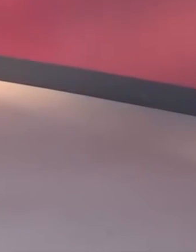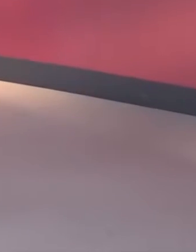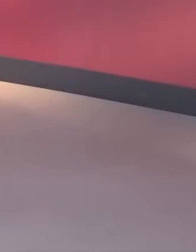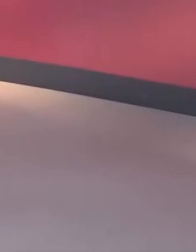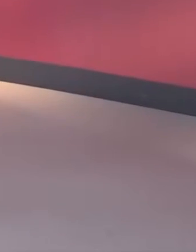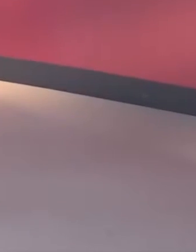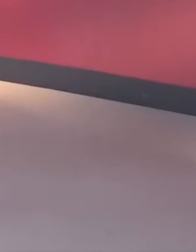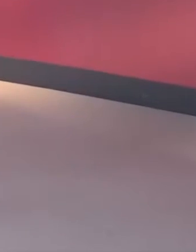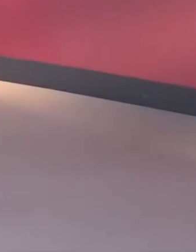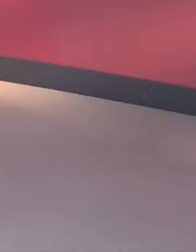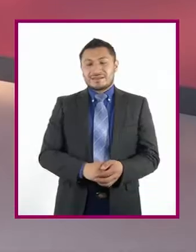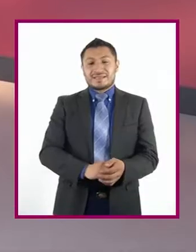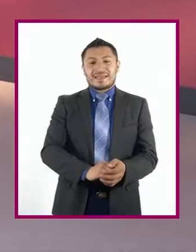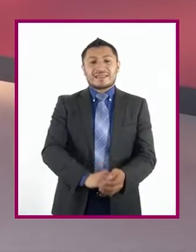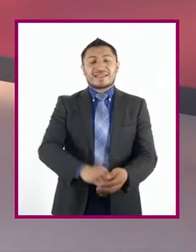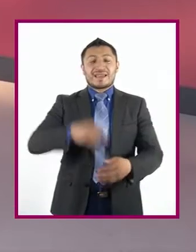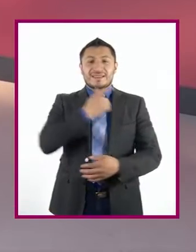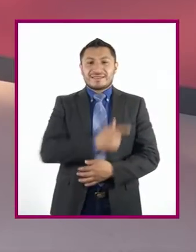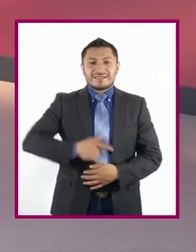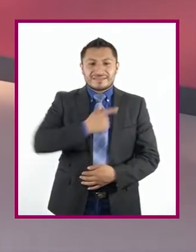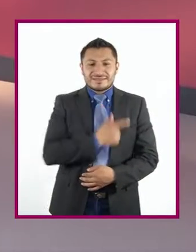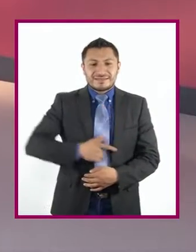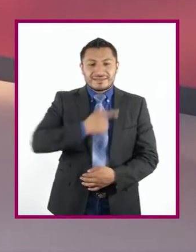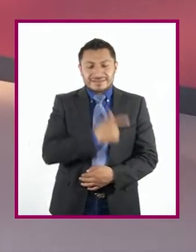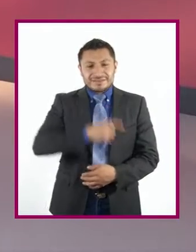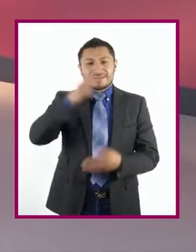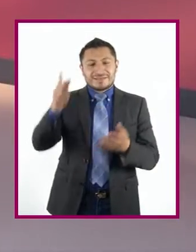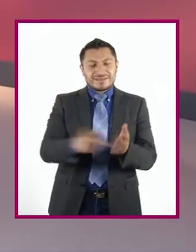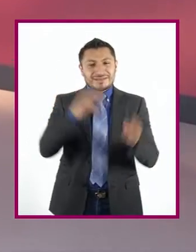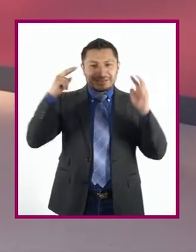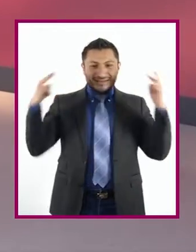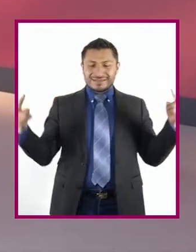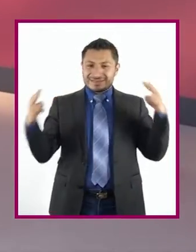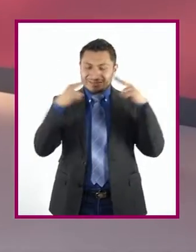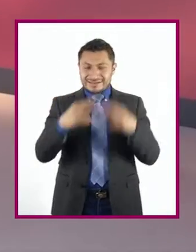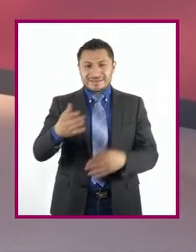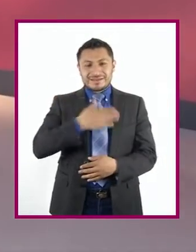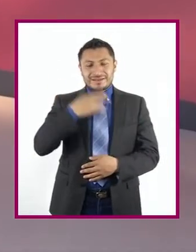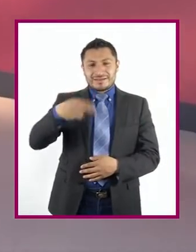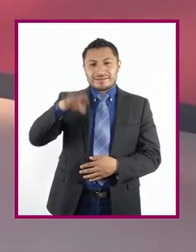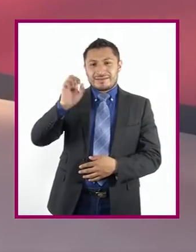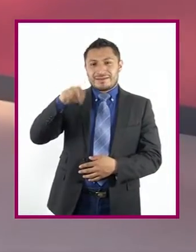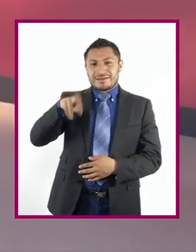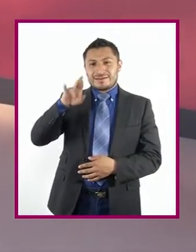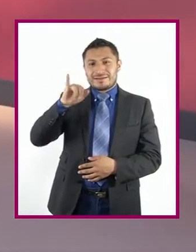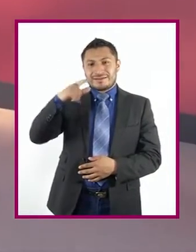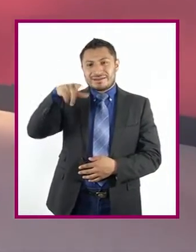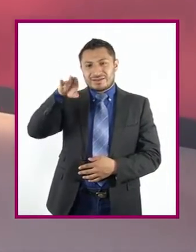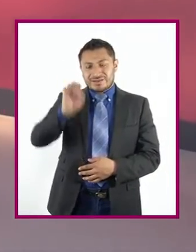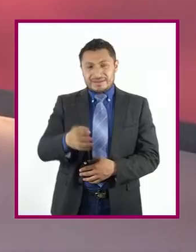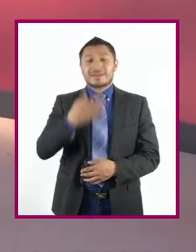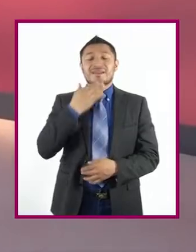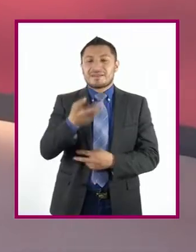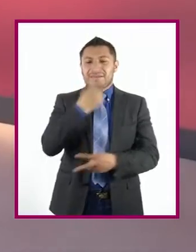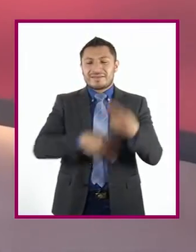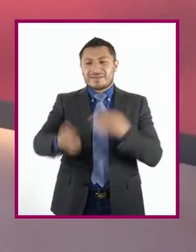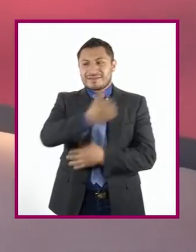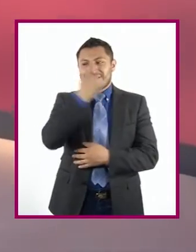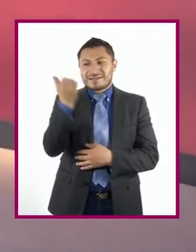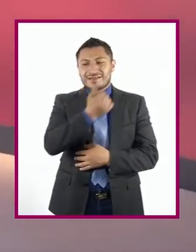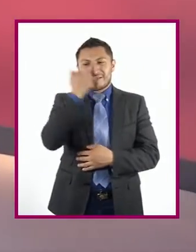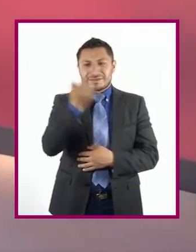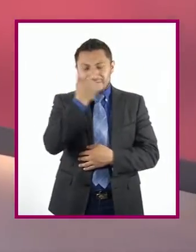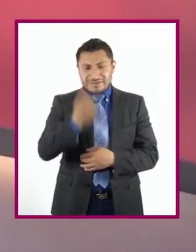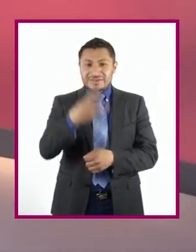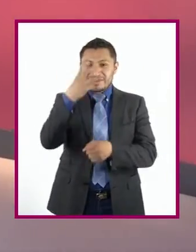¡Qué gusto encontrarnos en este espacio una vez más! Yo soy Enrique Rodal y les doy la más cordial bienvenida a las alumnas y alumnos de